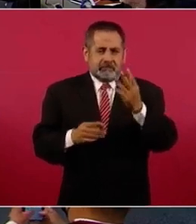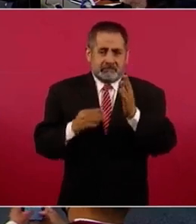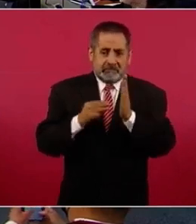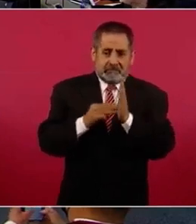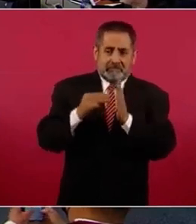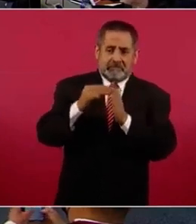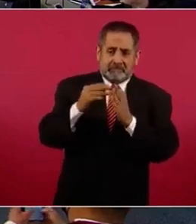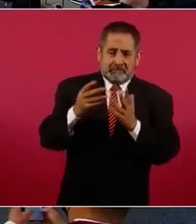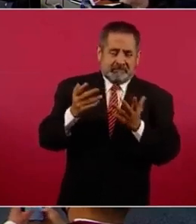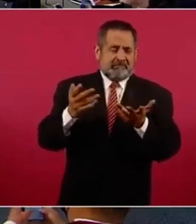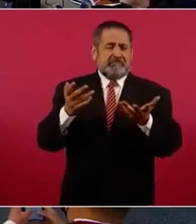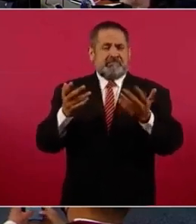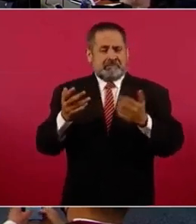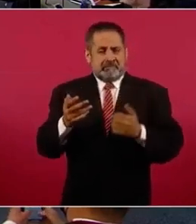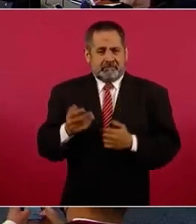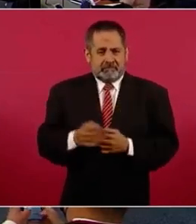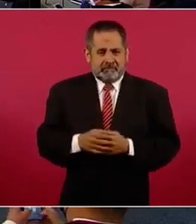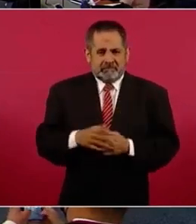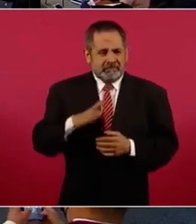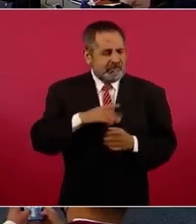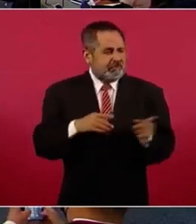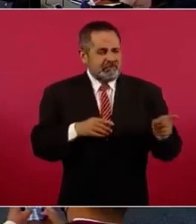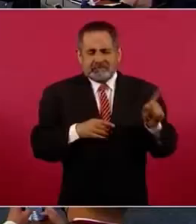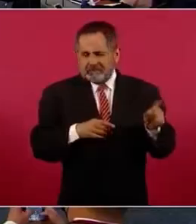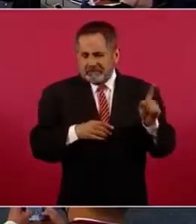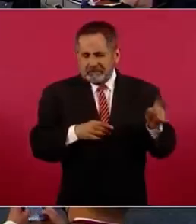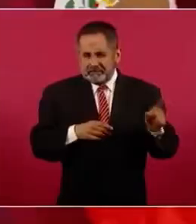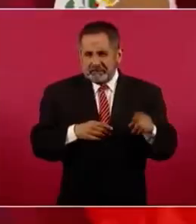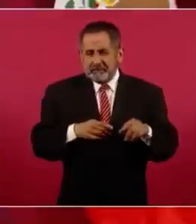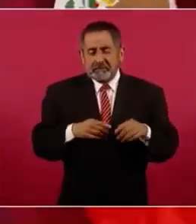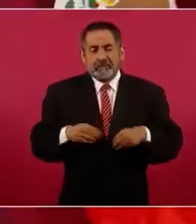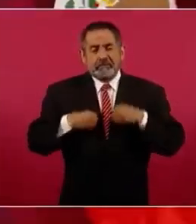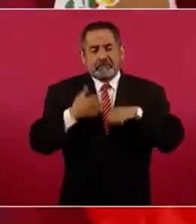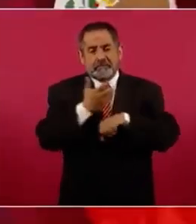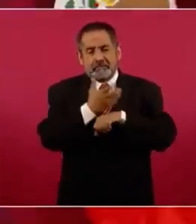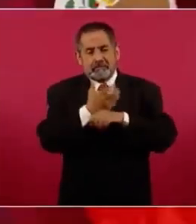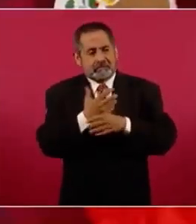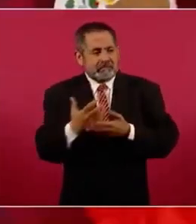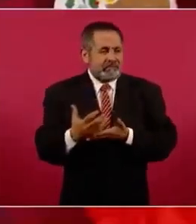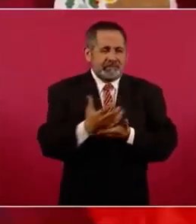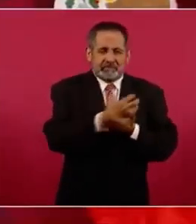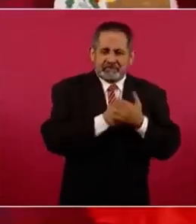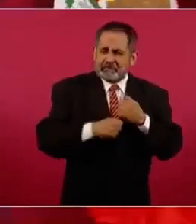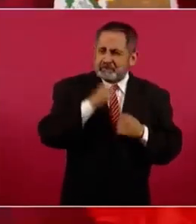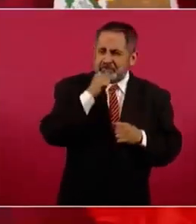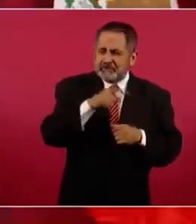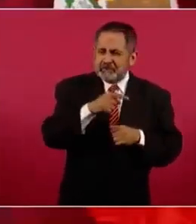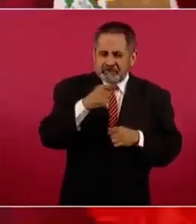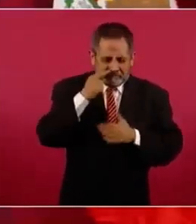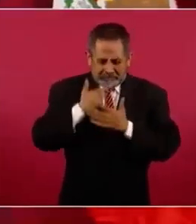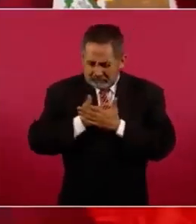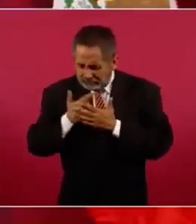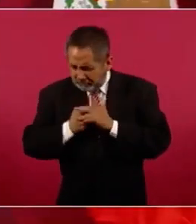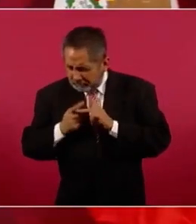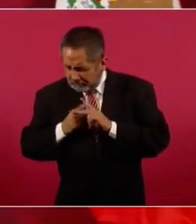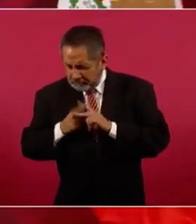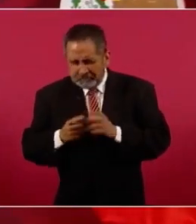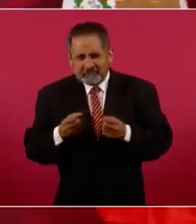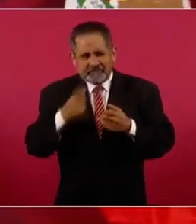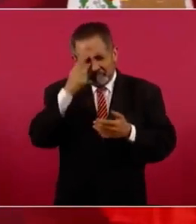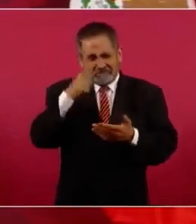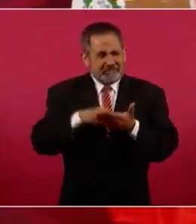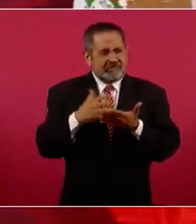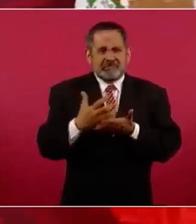2-3 millones, uno que está en Estados Unidos que gana, le sacamos la cuenta, creo